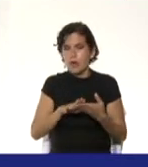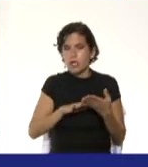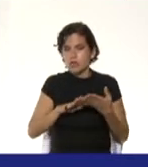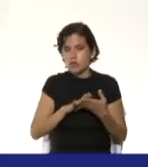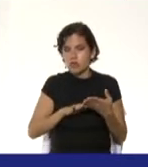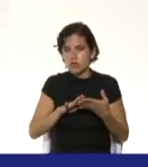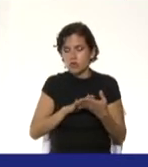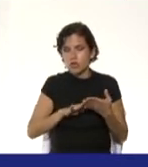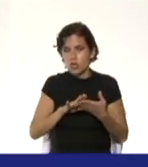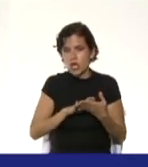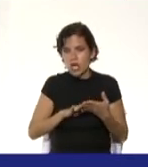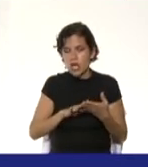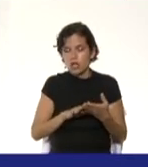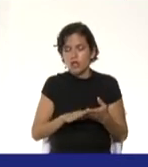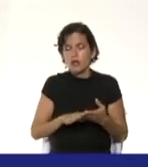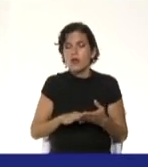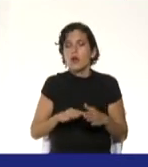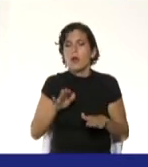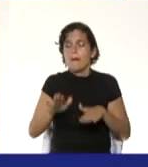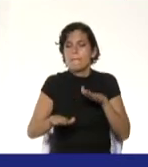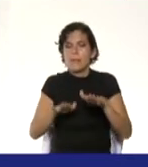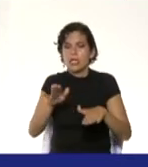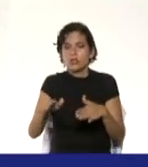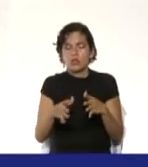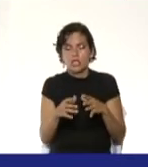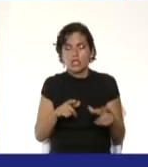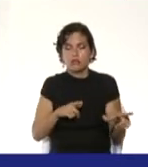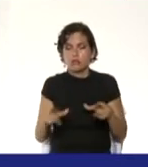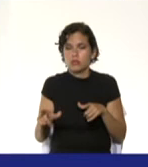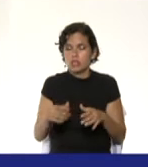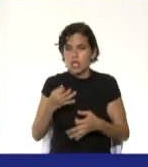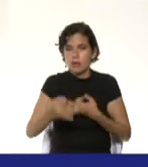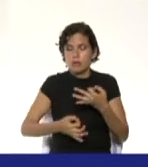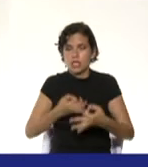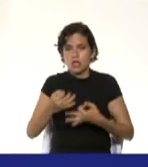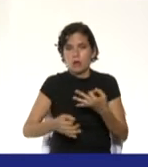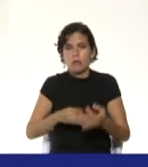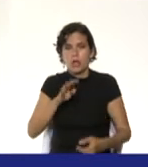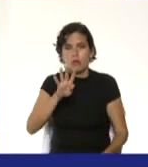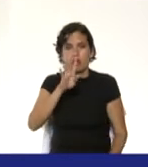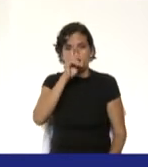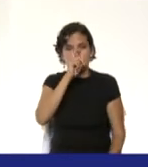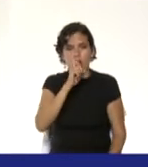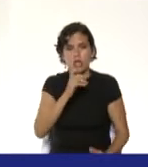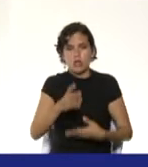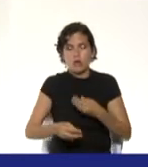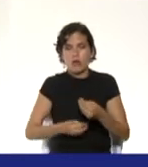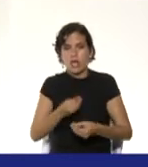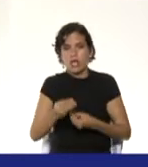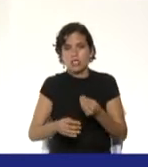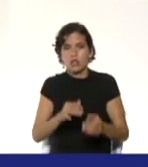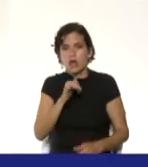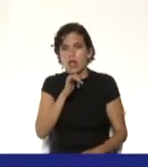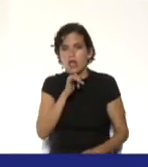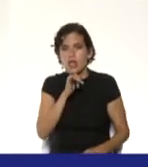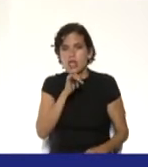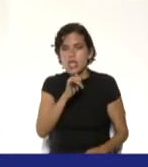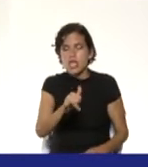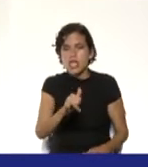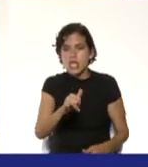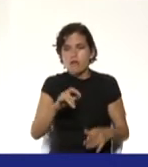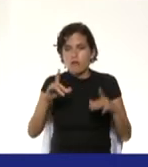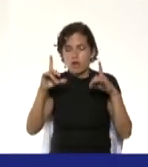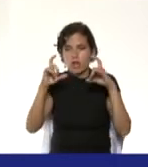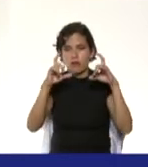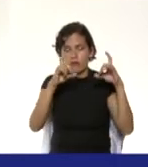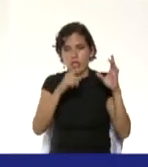van a resolver a través de los pasos que se les explicó. Para cuarto año van a realizar una infografía